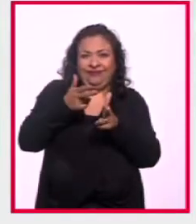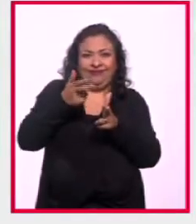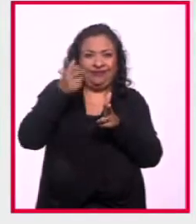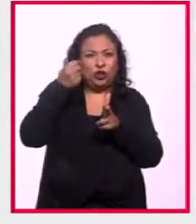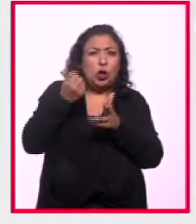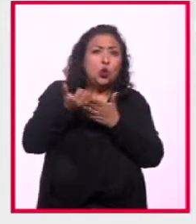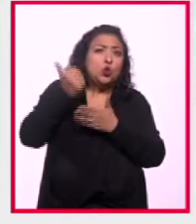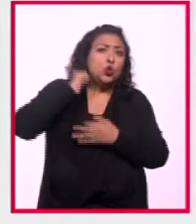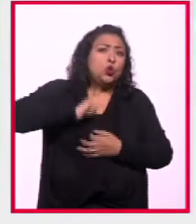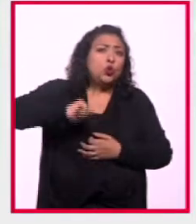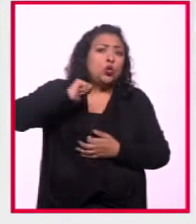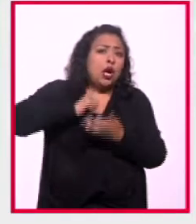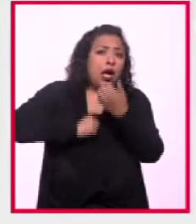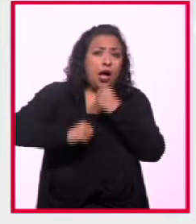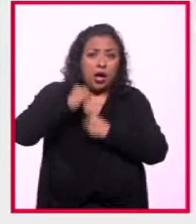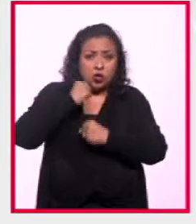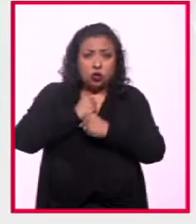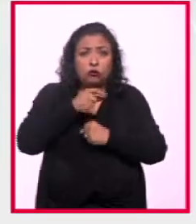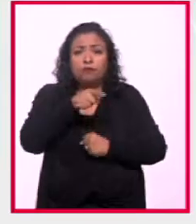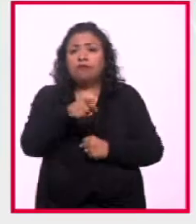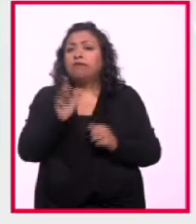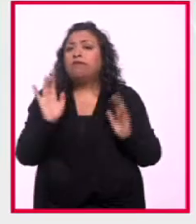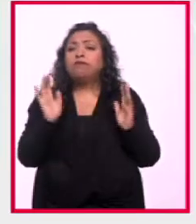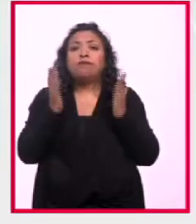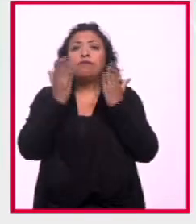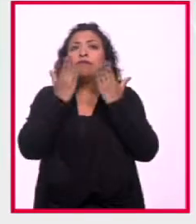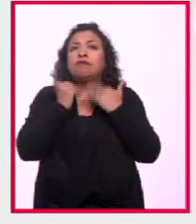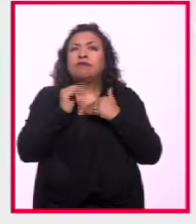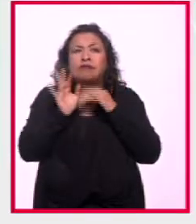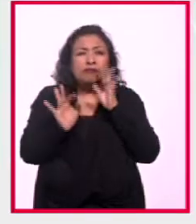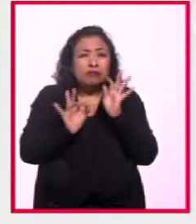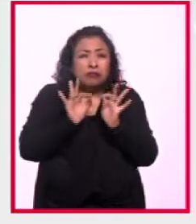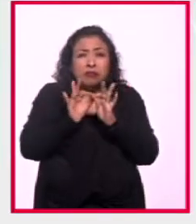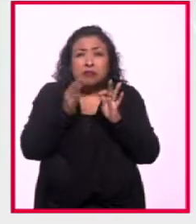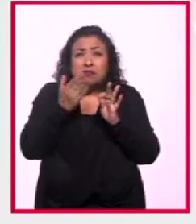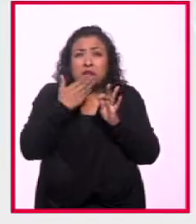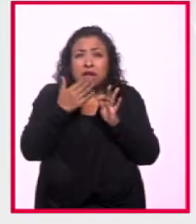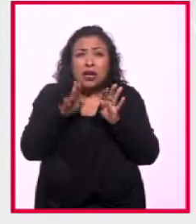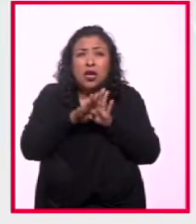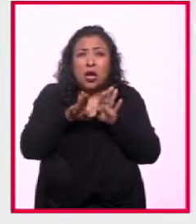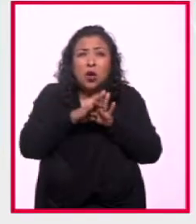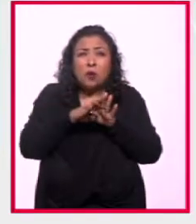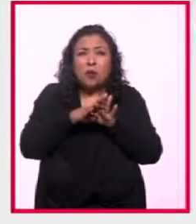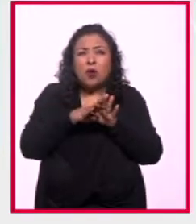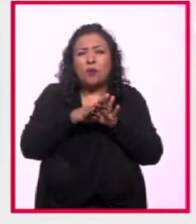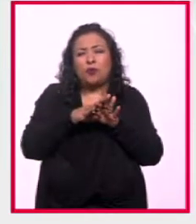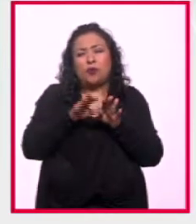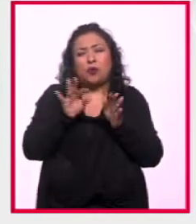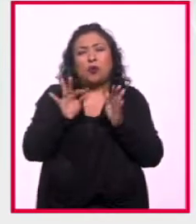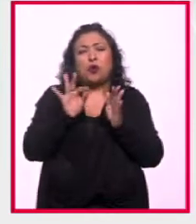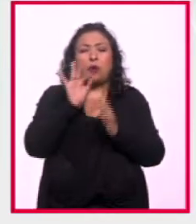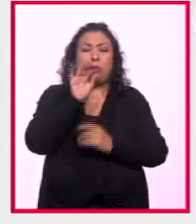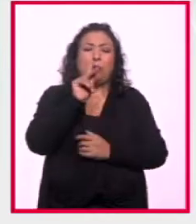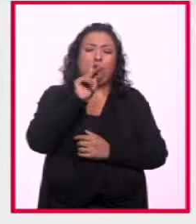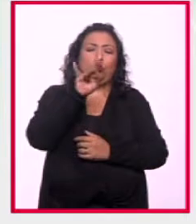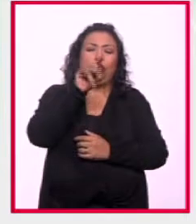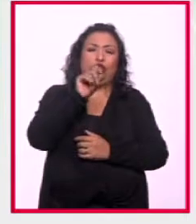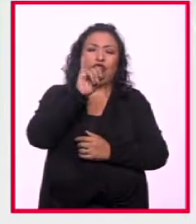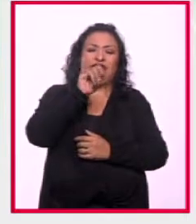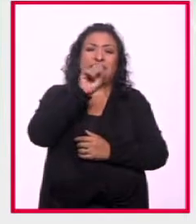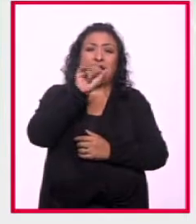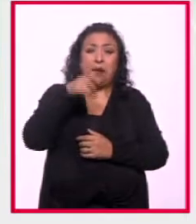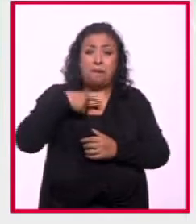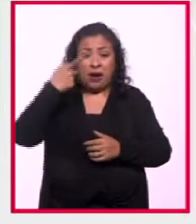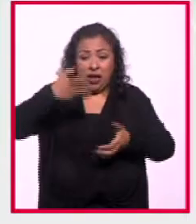muchos años no tiene exactamente puntos de isagén nosotros le llamamos donde se pueda